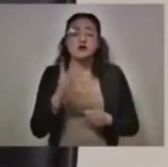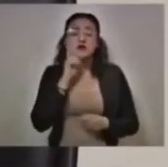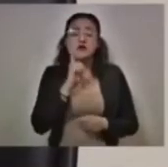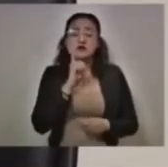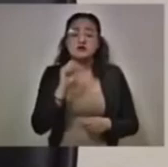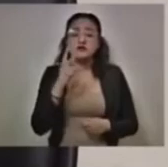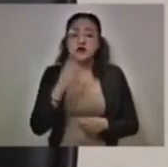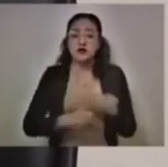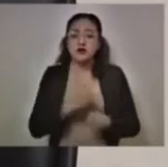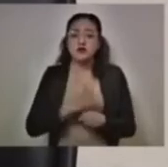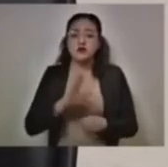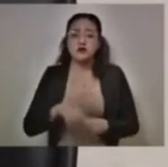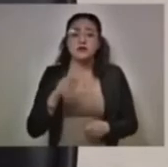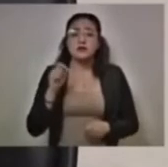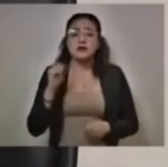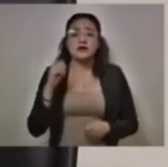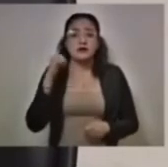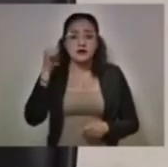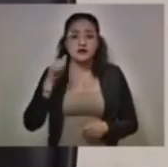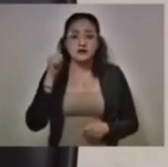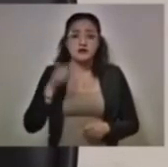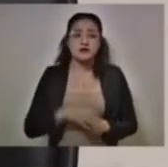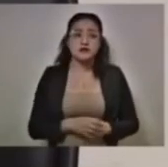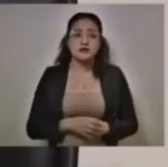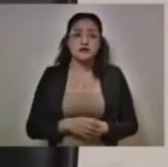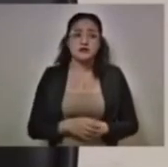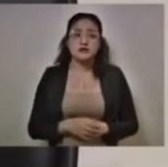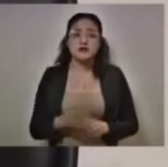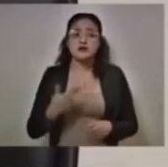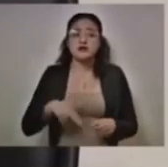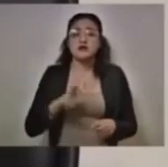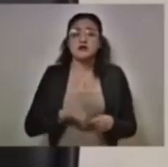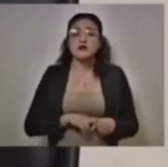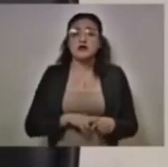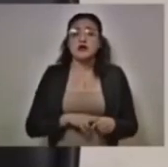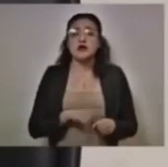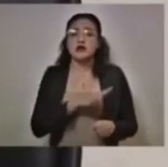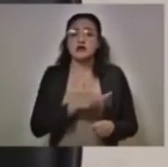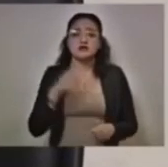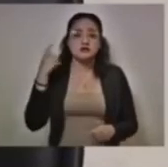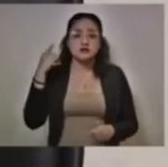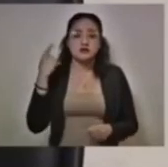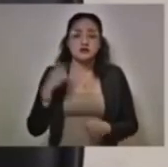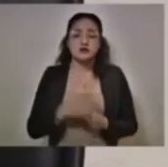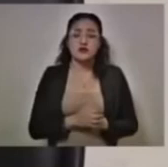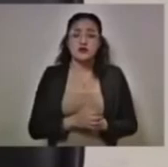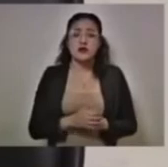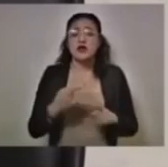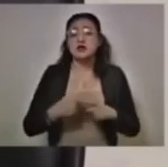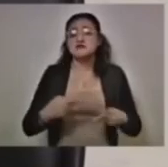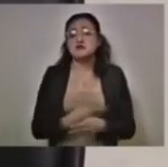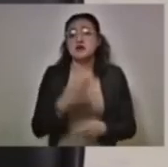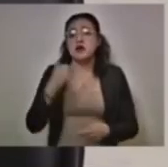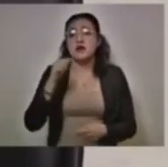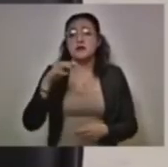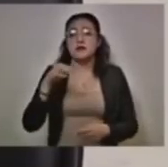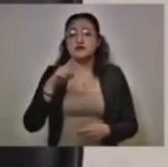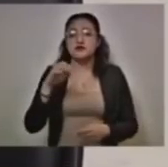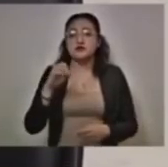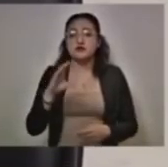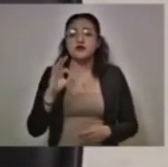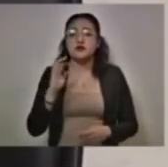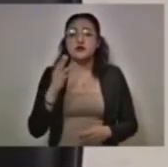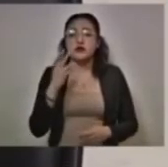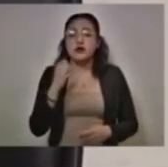29 de abril el hospital general de cholula residente de amozoc masculino de 43